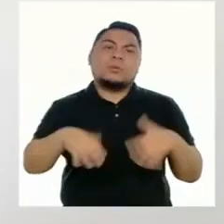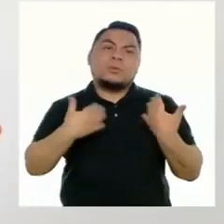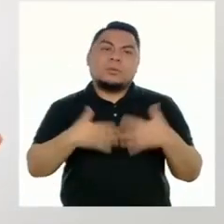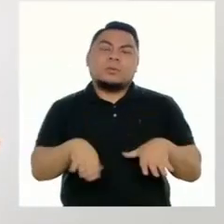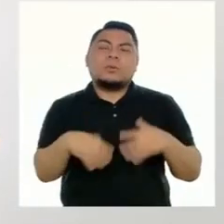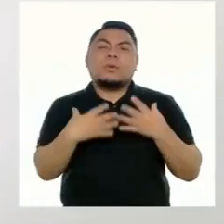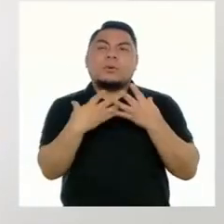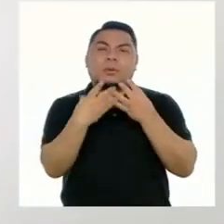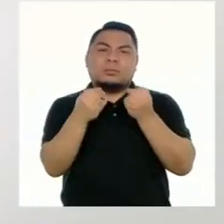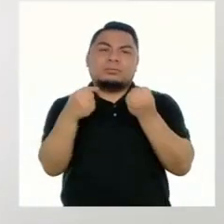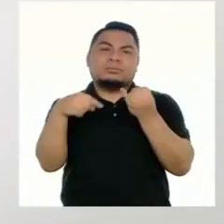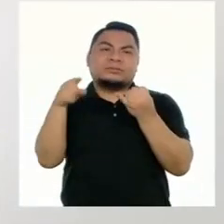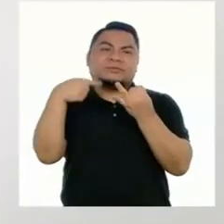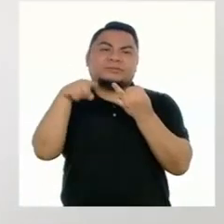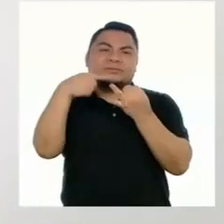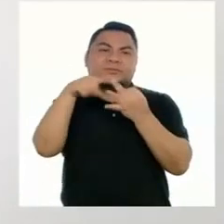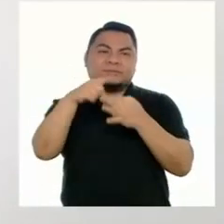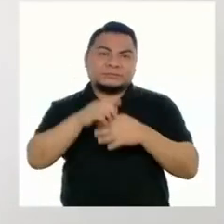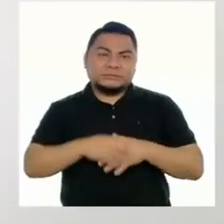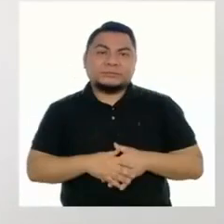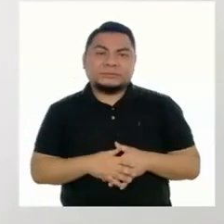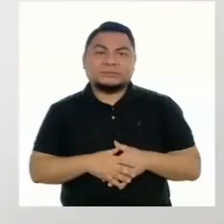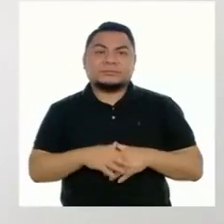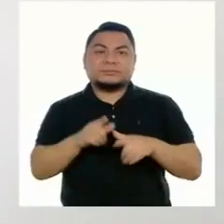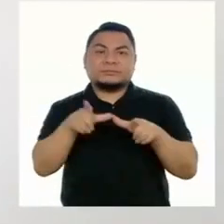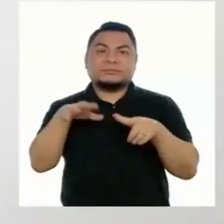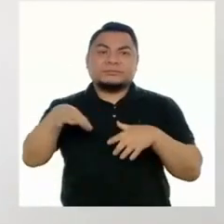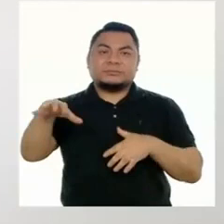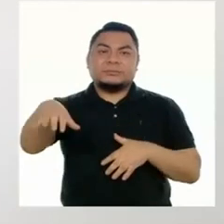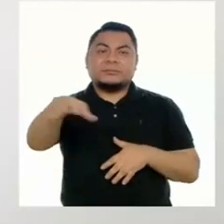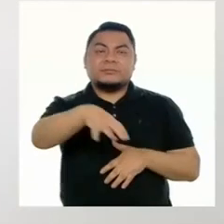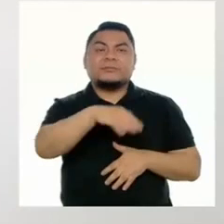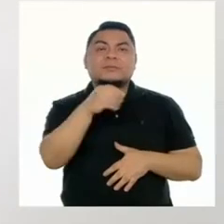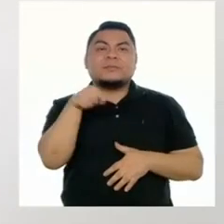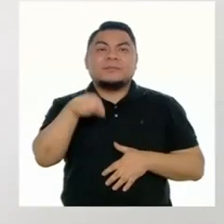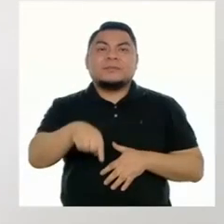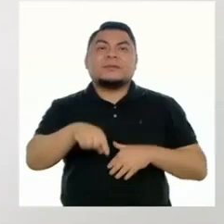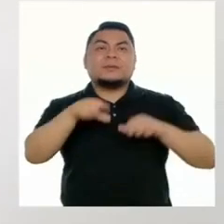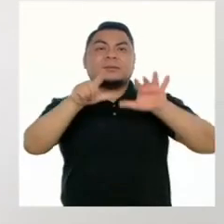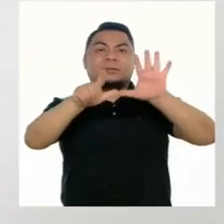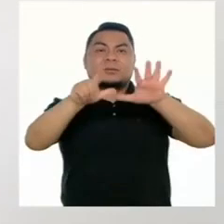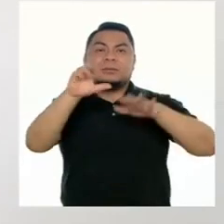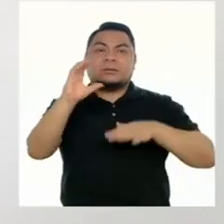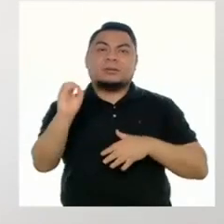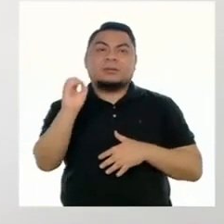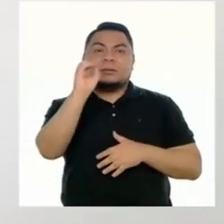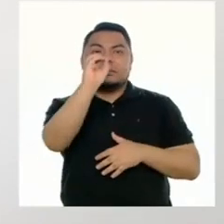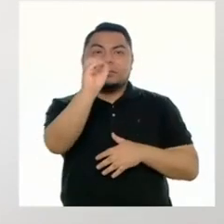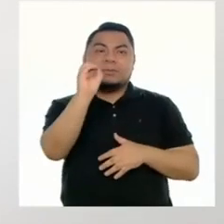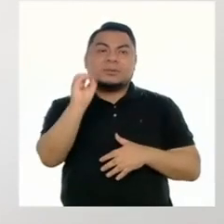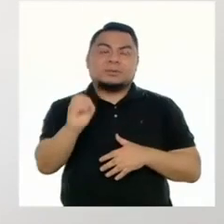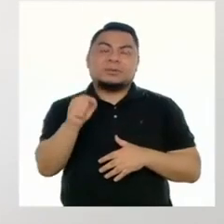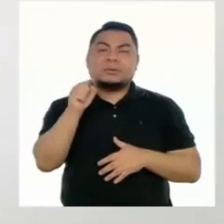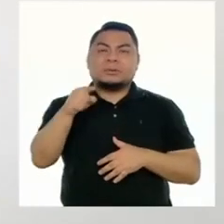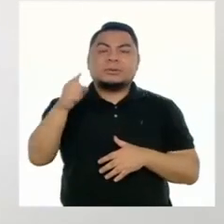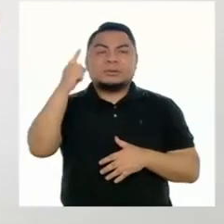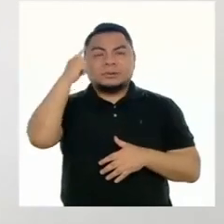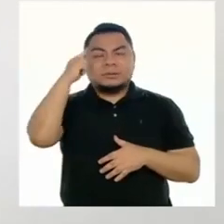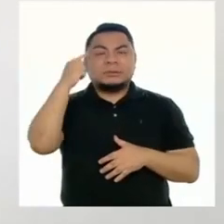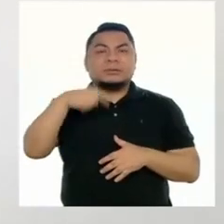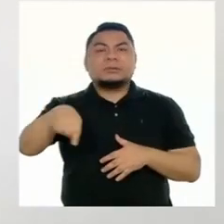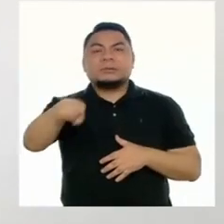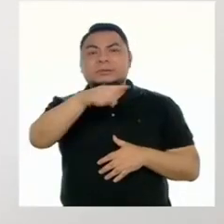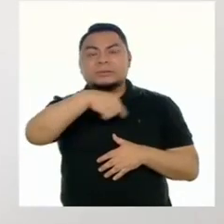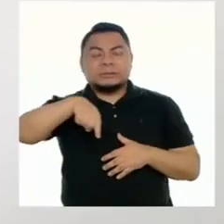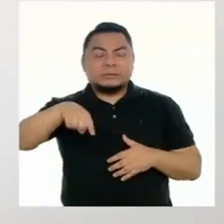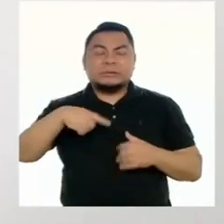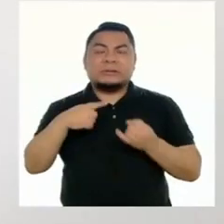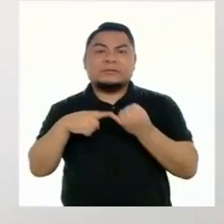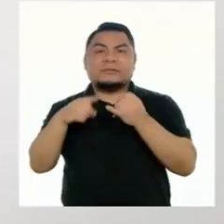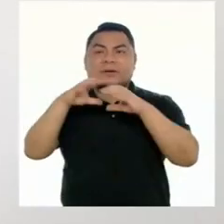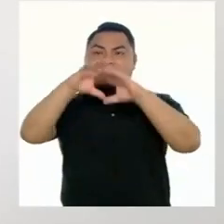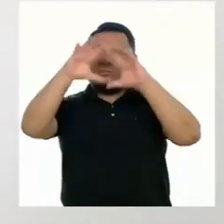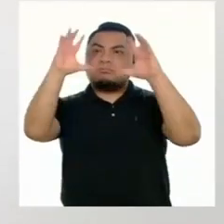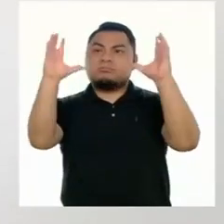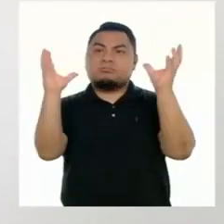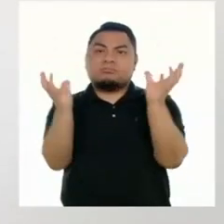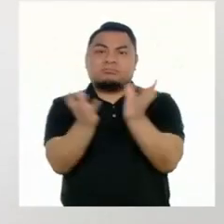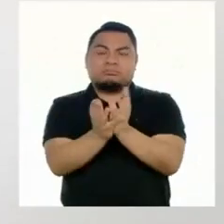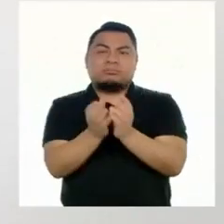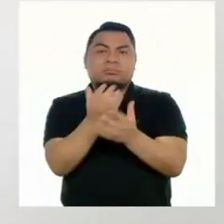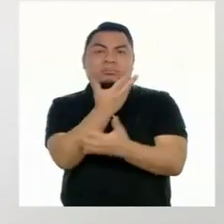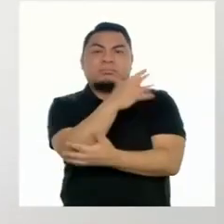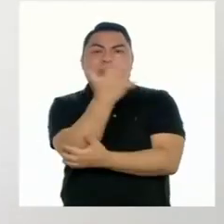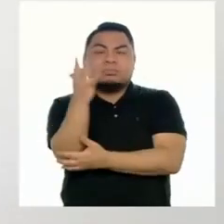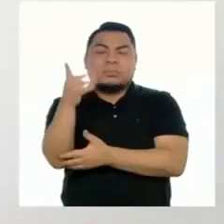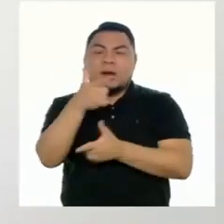como megadiverso, porque alberga el 70% de la biodiversidad del planeta. Aquí